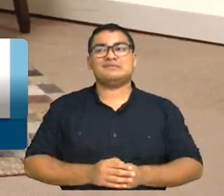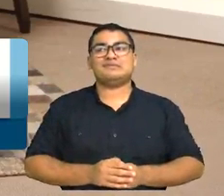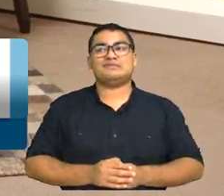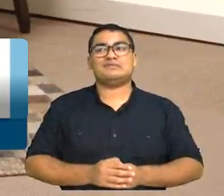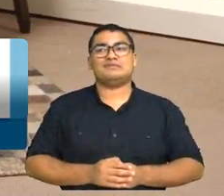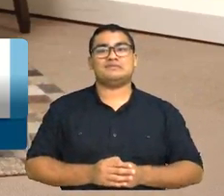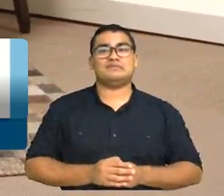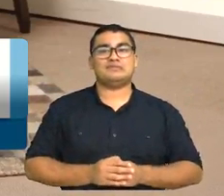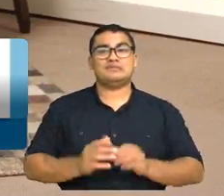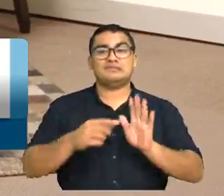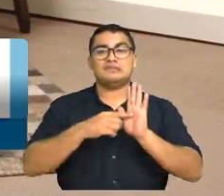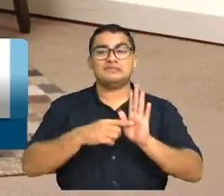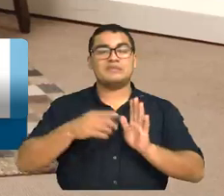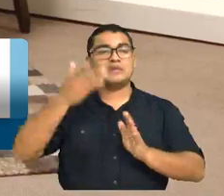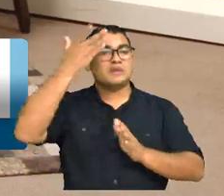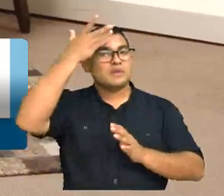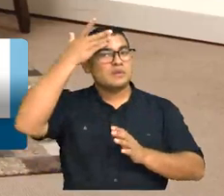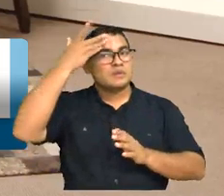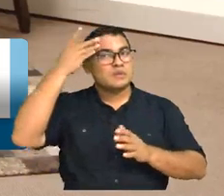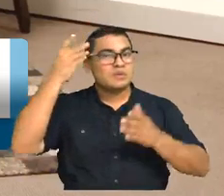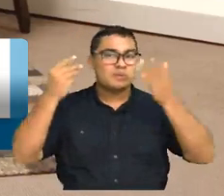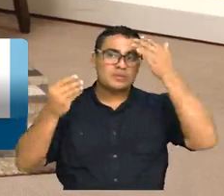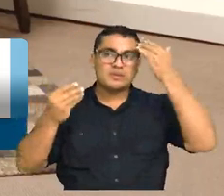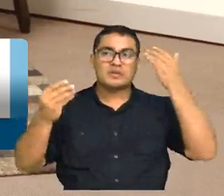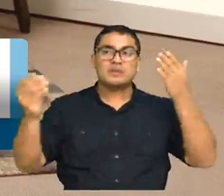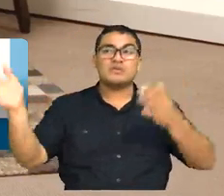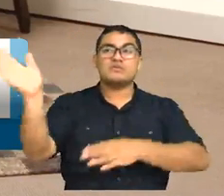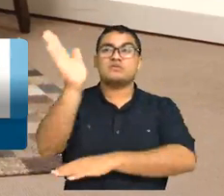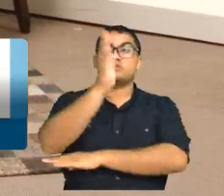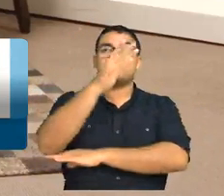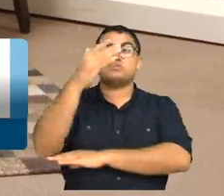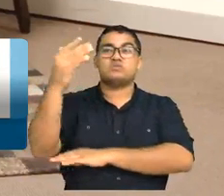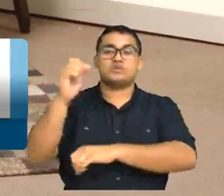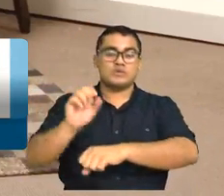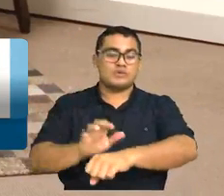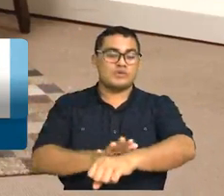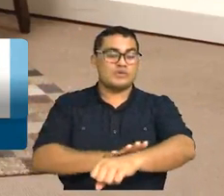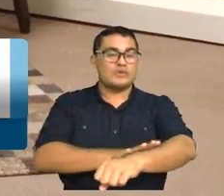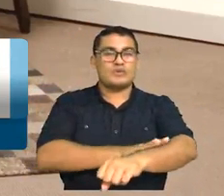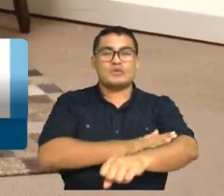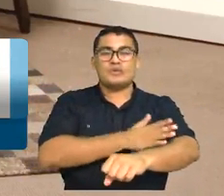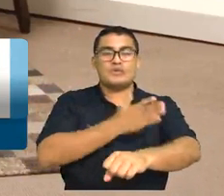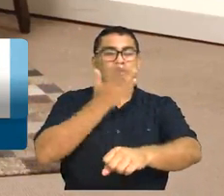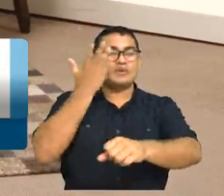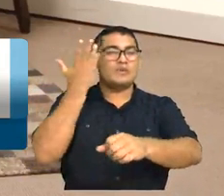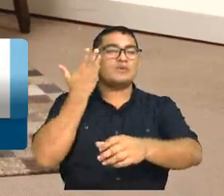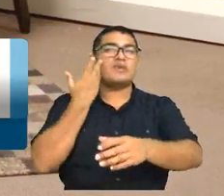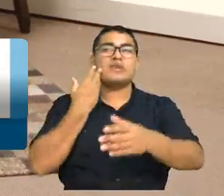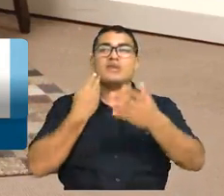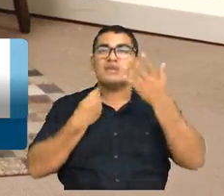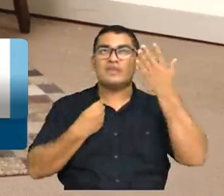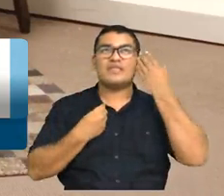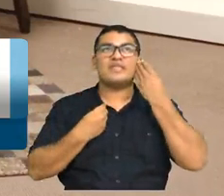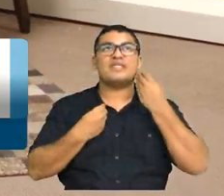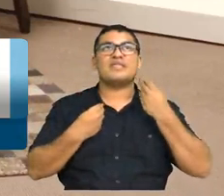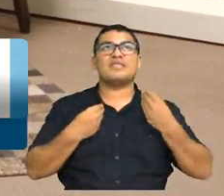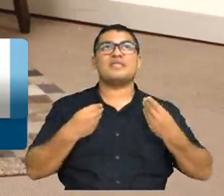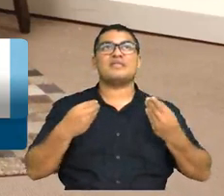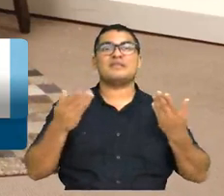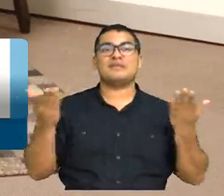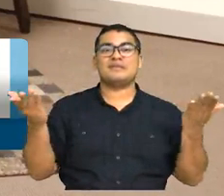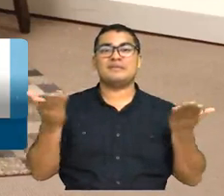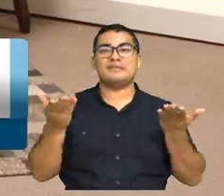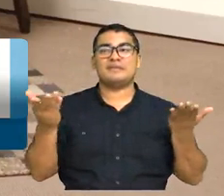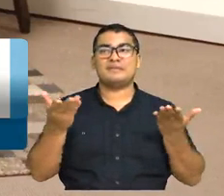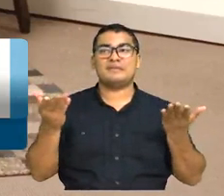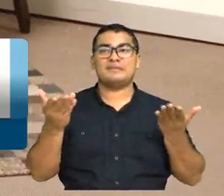Lo que pasa es que el sudor, al caer el viento del exterior, refresca lo que es la piel. Nuestro cuerpo va a tener a aumentar las temperaturas, hace